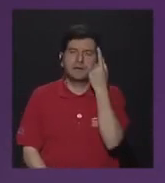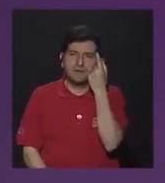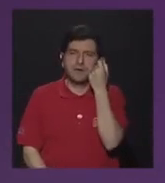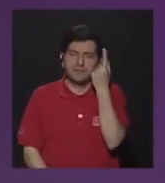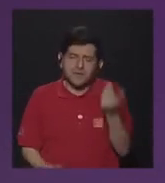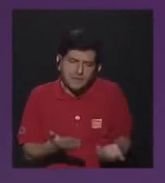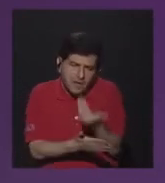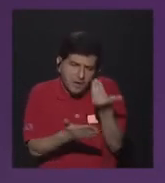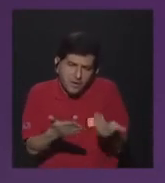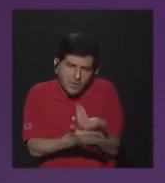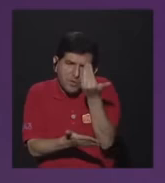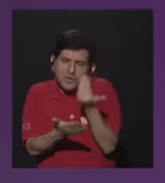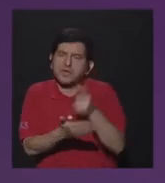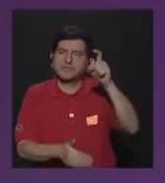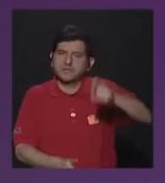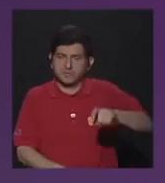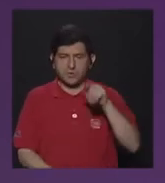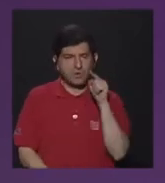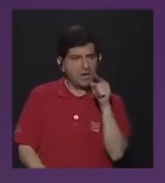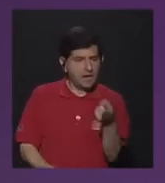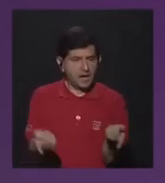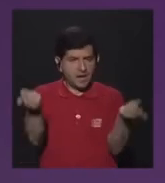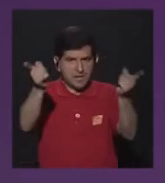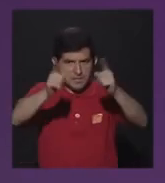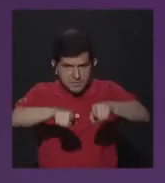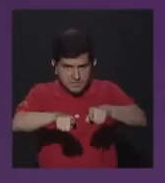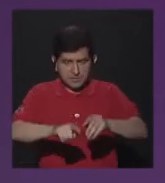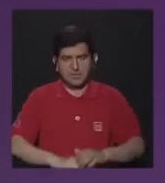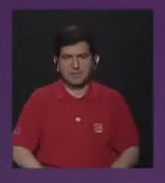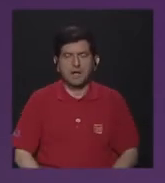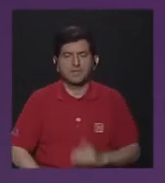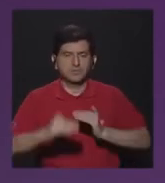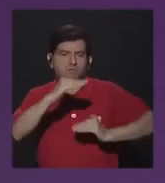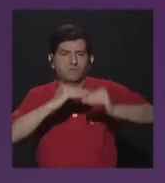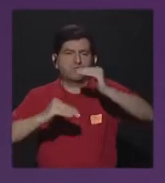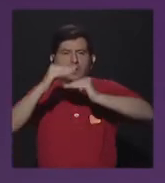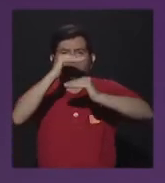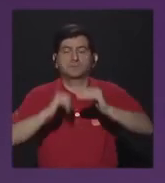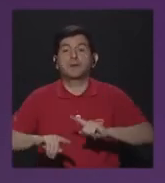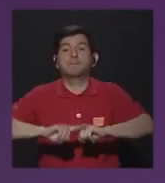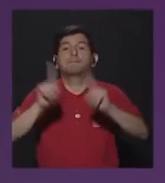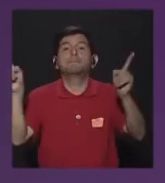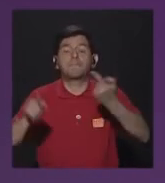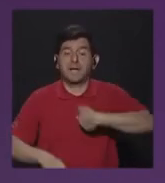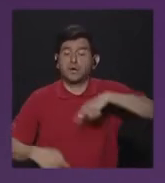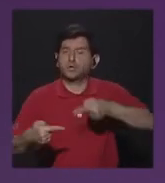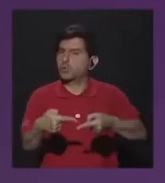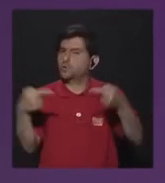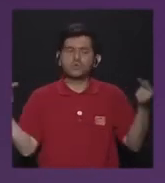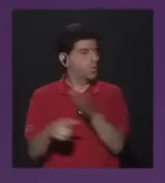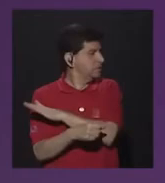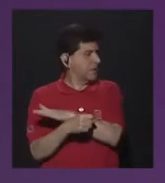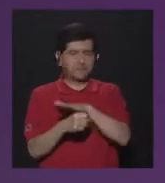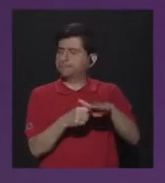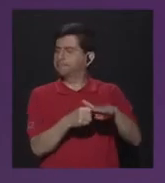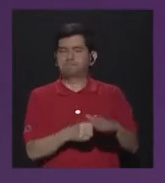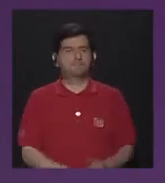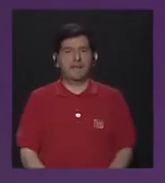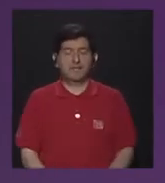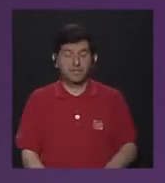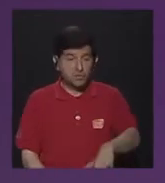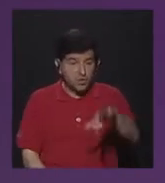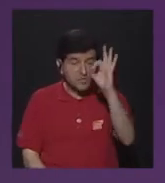la modernización que tiene que tener esta esta facultad pero si nos oponemos rotundamente a que haya sido